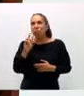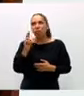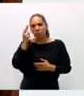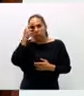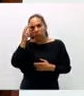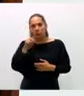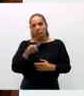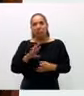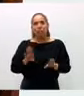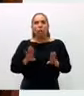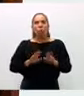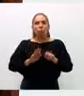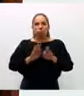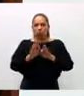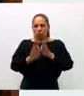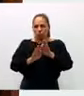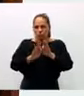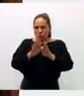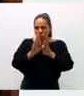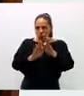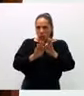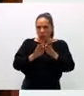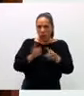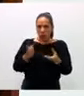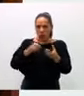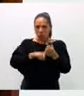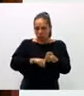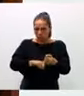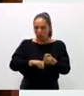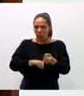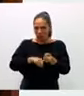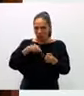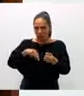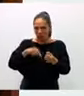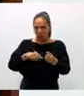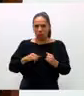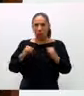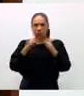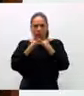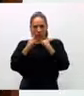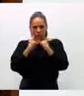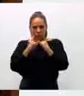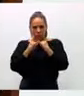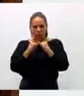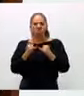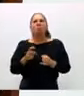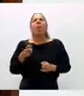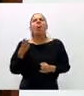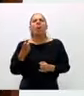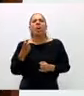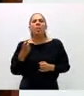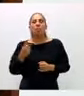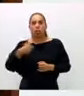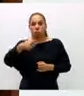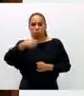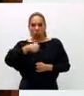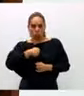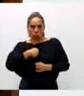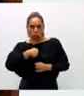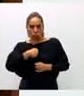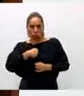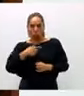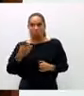locus de control interno. Es decir, lo que hago depende de mí. Lo